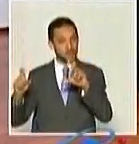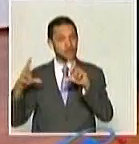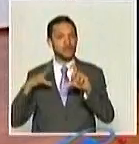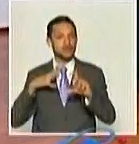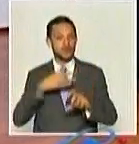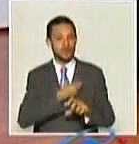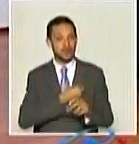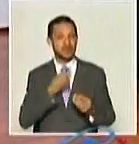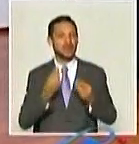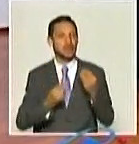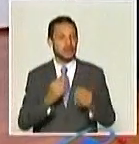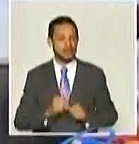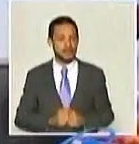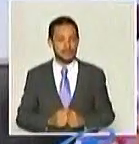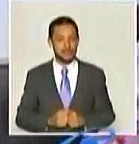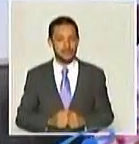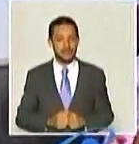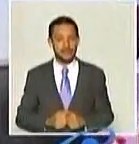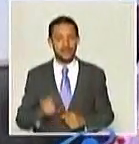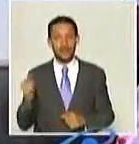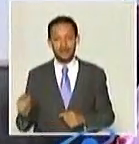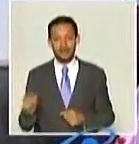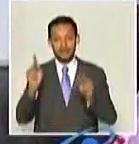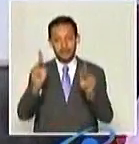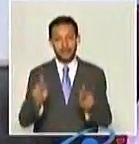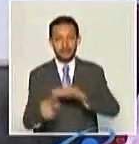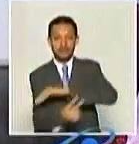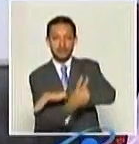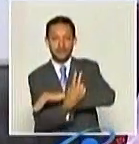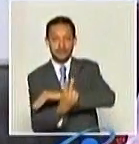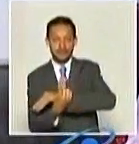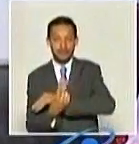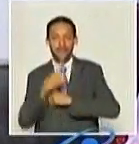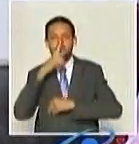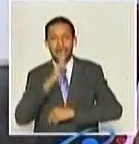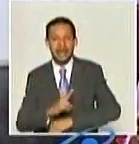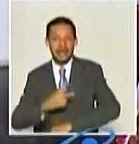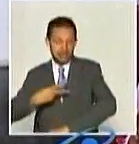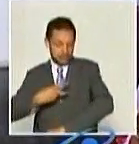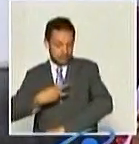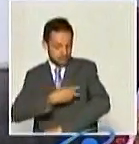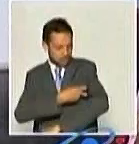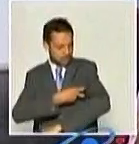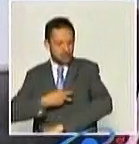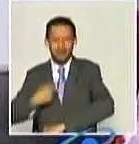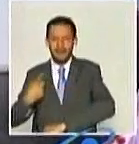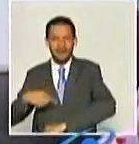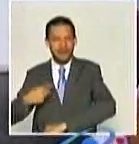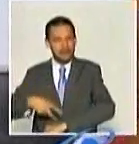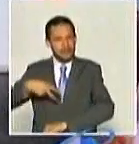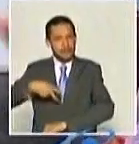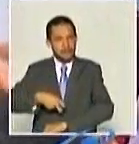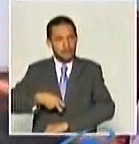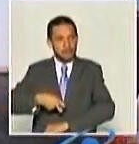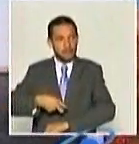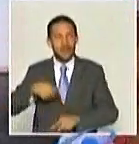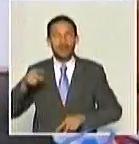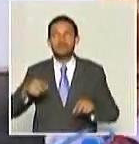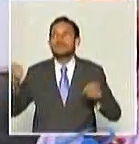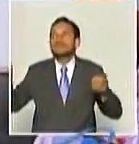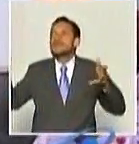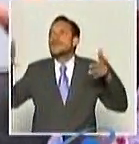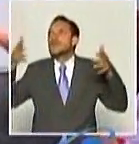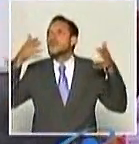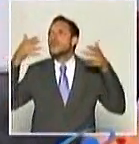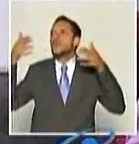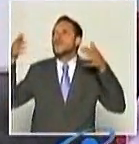nosotros, lo dirán muchos televidentes, unas inyecciones. Entonces uno dirá, bueno, es que pues el ozono,